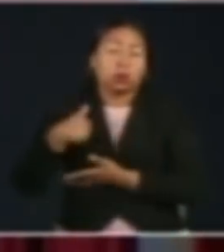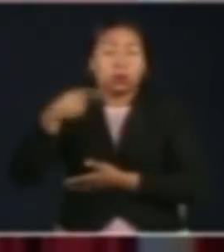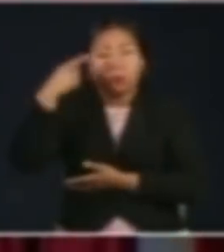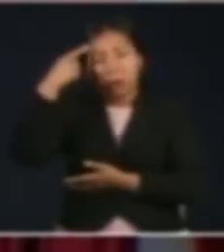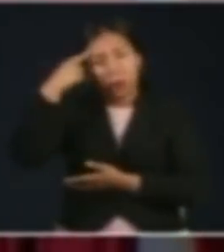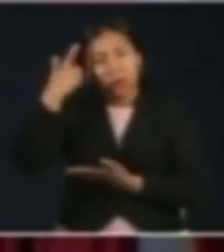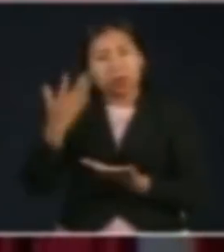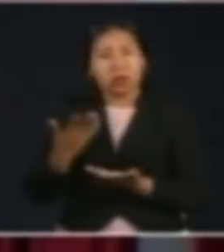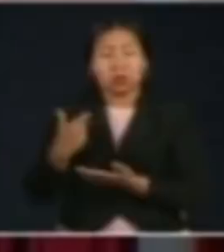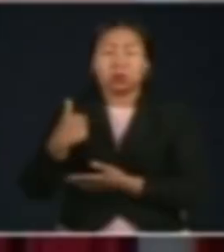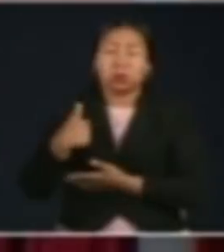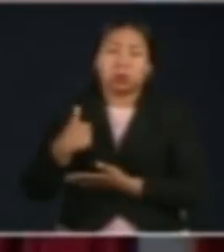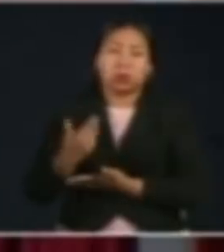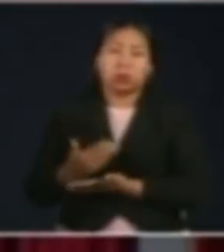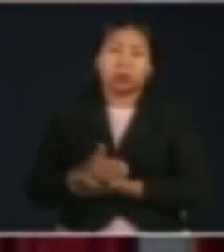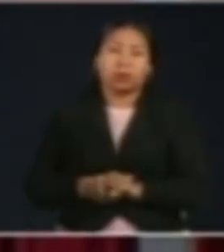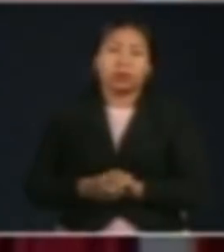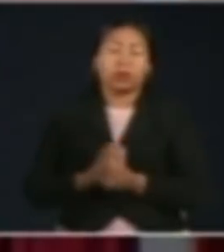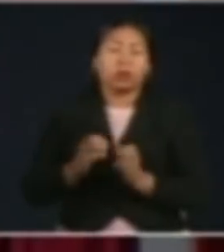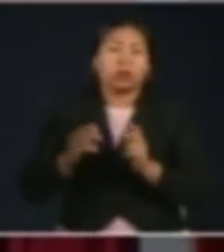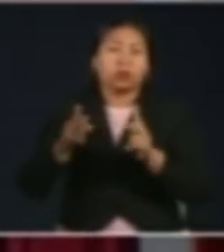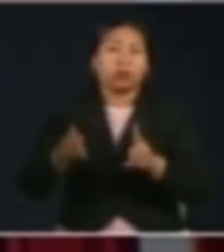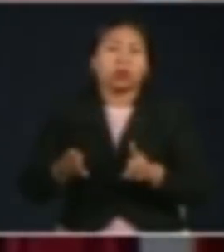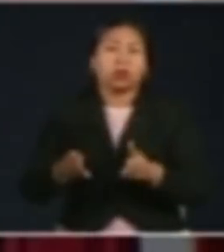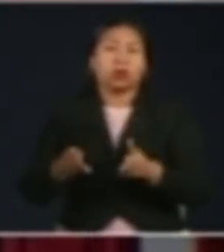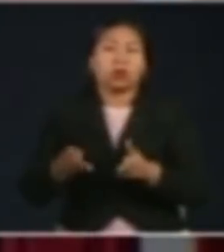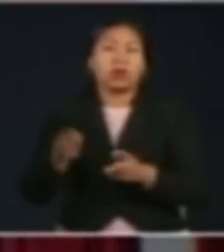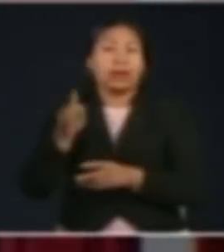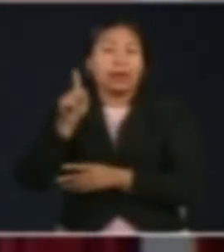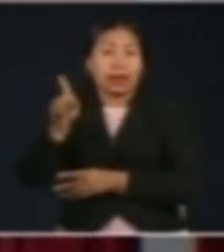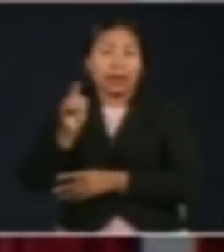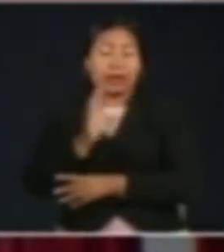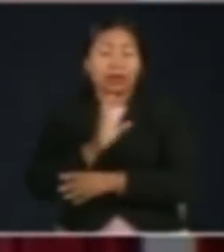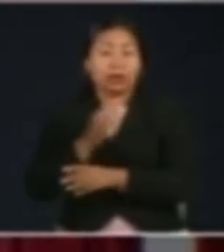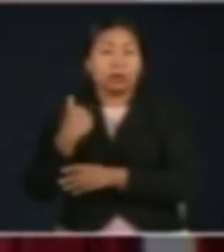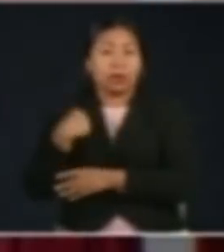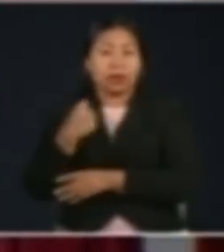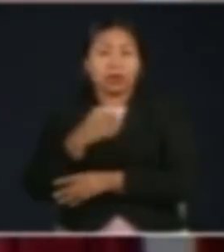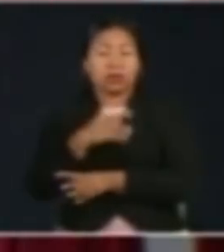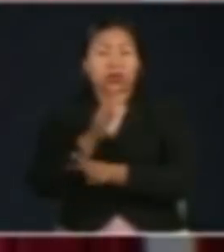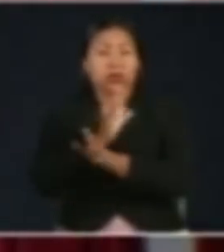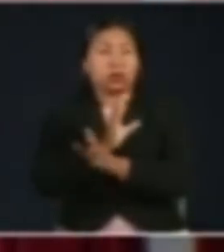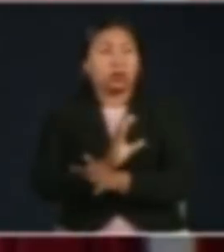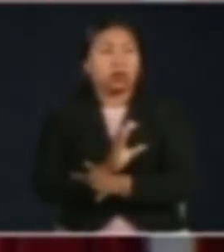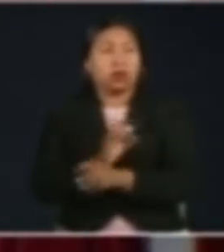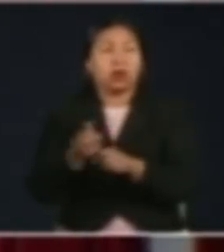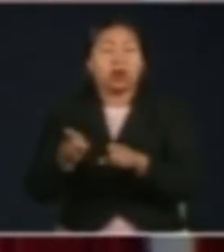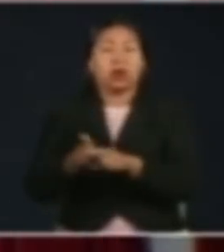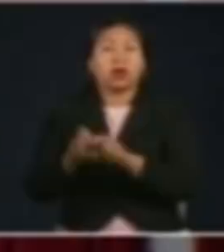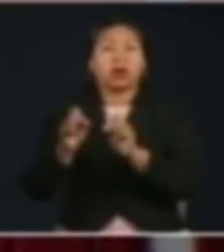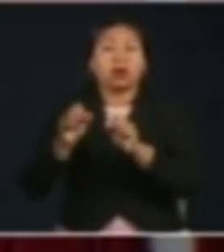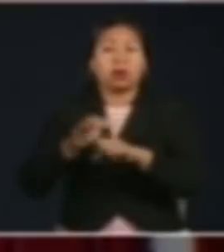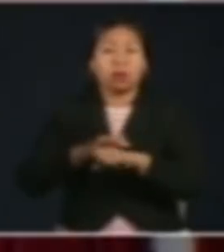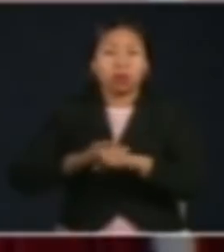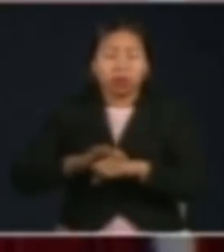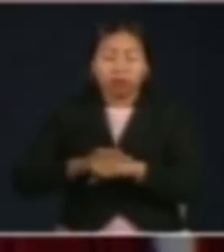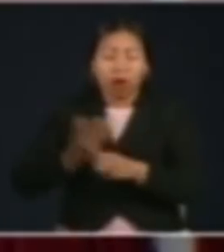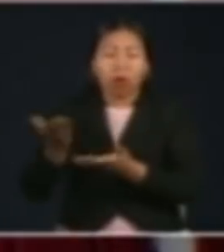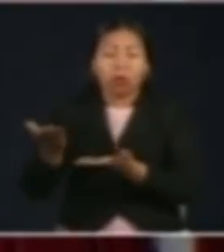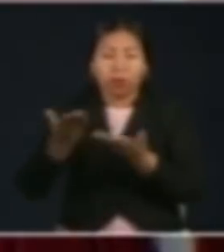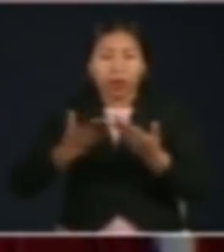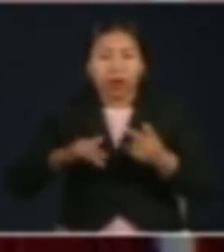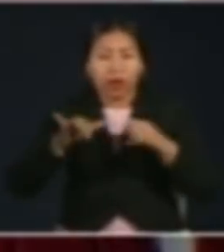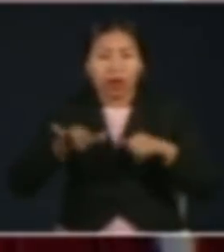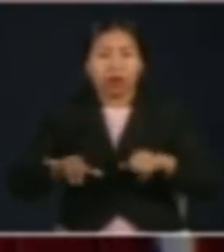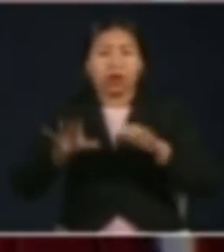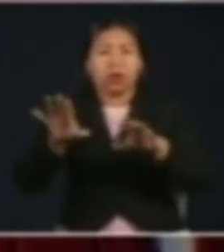y considero oportuno que el mismo tiene que acudir a la Asamblea Nacional.